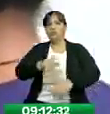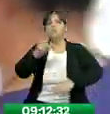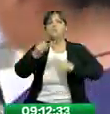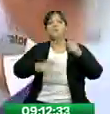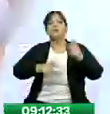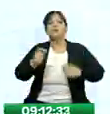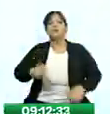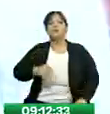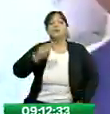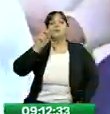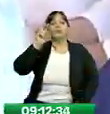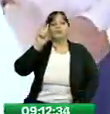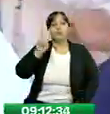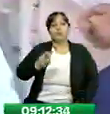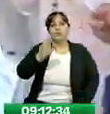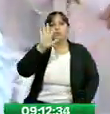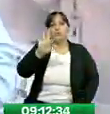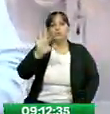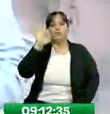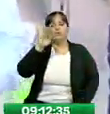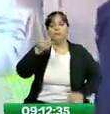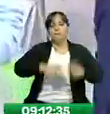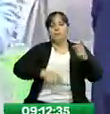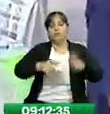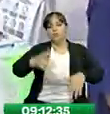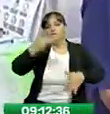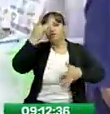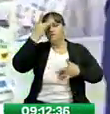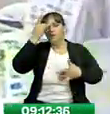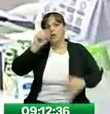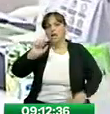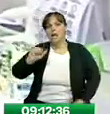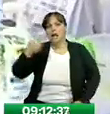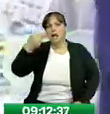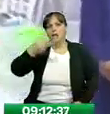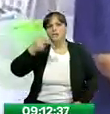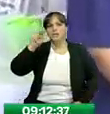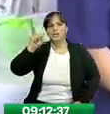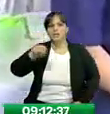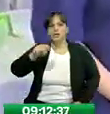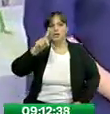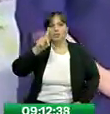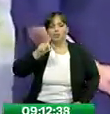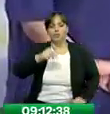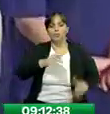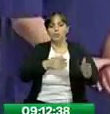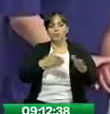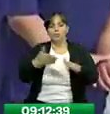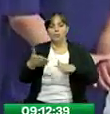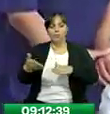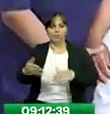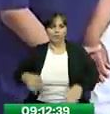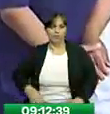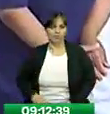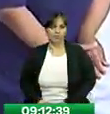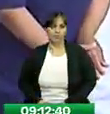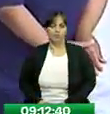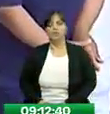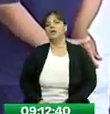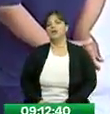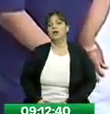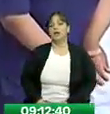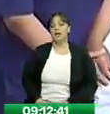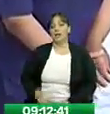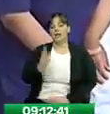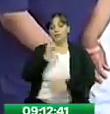ah1n1 a nivel nacional y únicamente de noviembre de 2018 a mayo del presente año